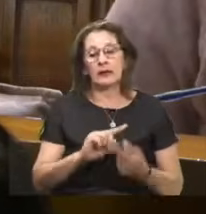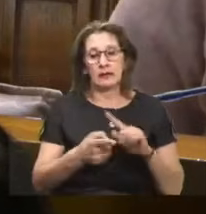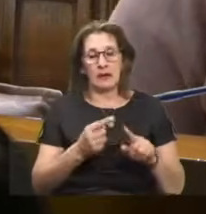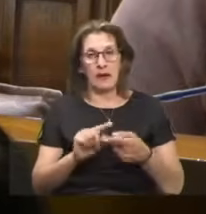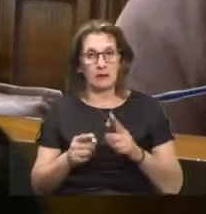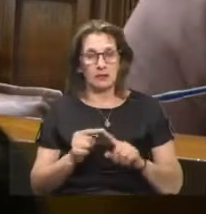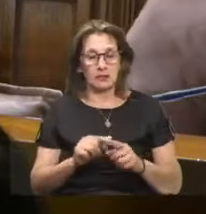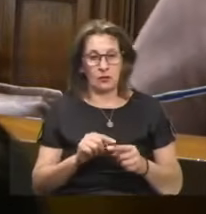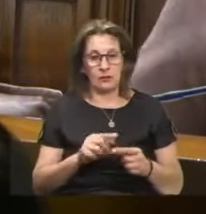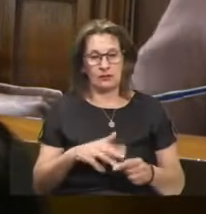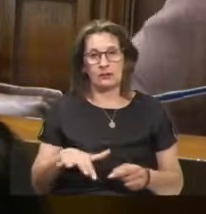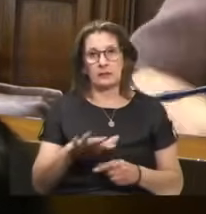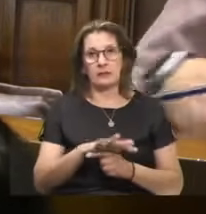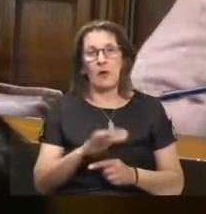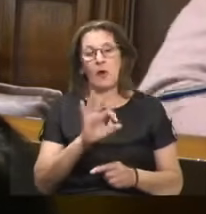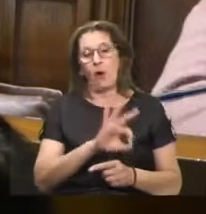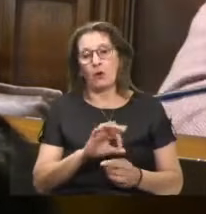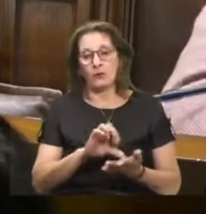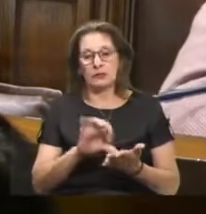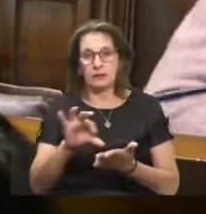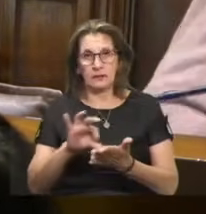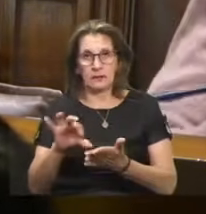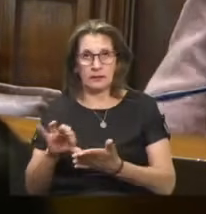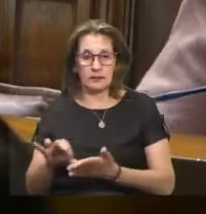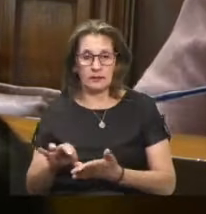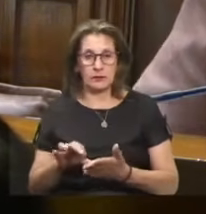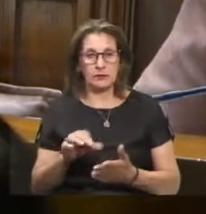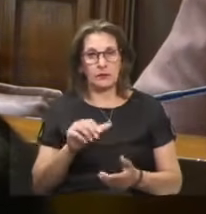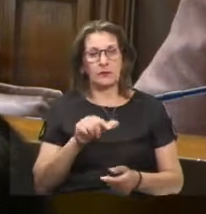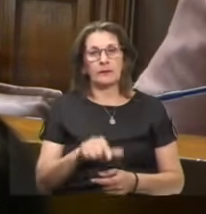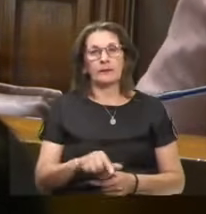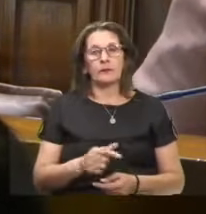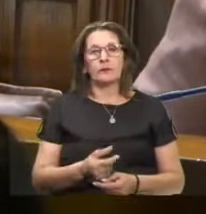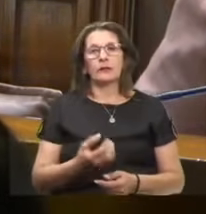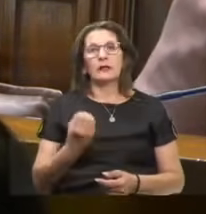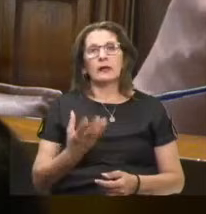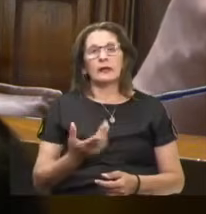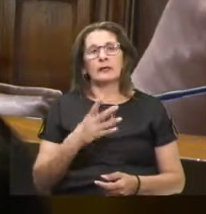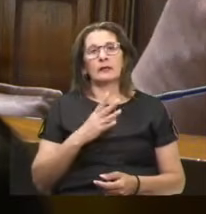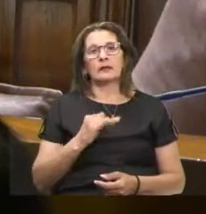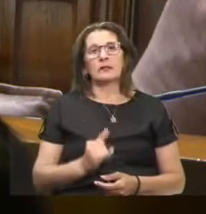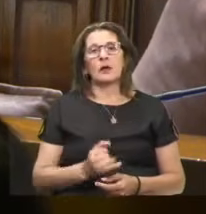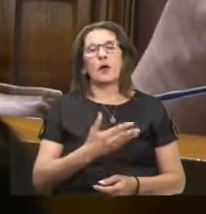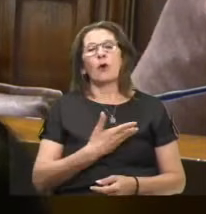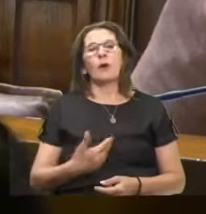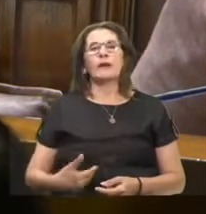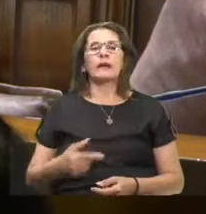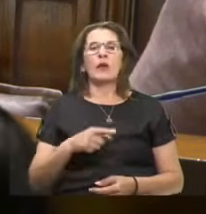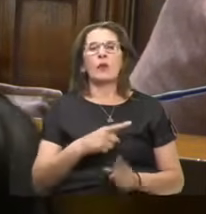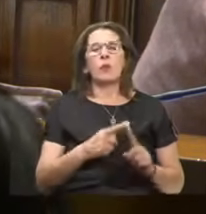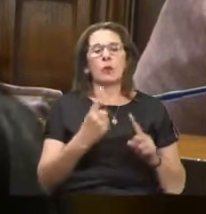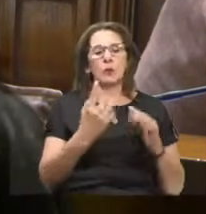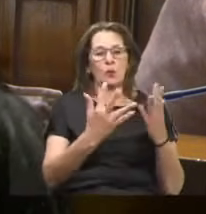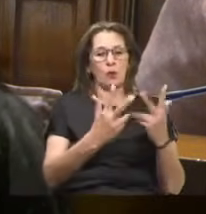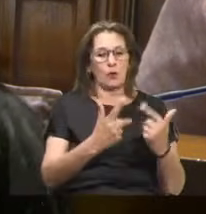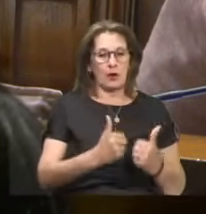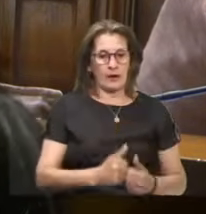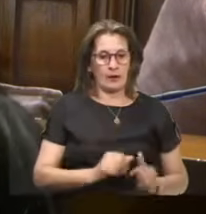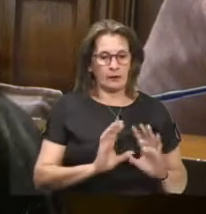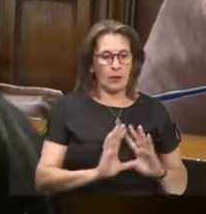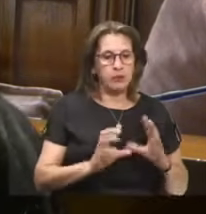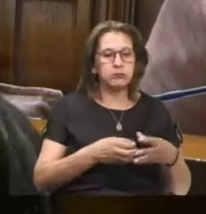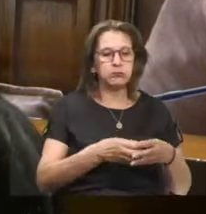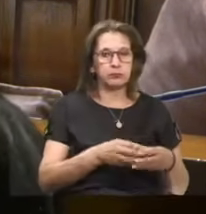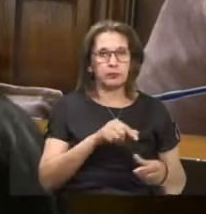entes autónomos o servicios descentralizados en que son gobernados por un órgano pluripersonal,